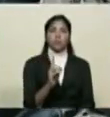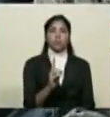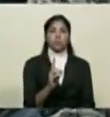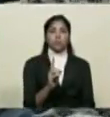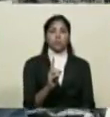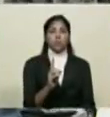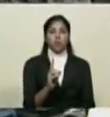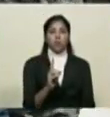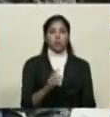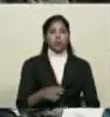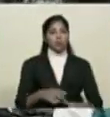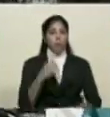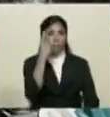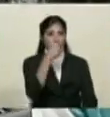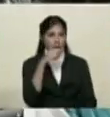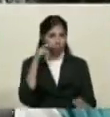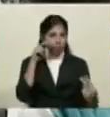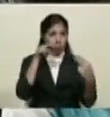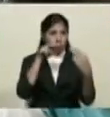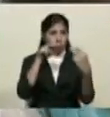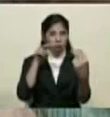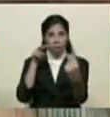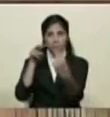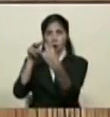estrechar sus manos, mirar sus rostros,